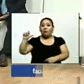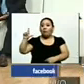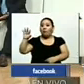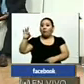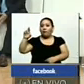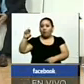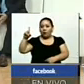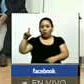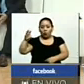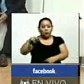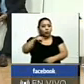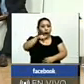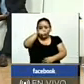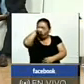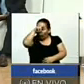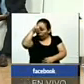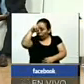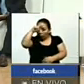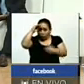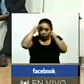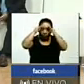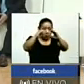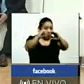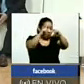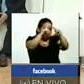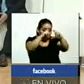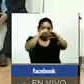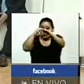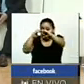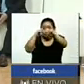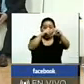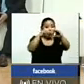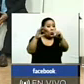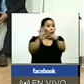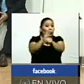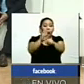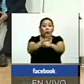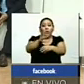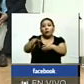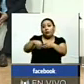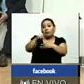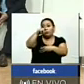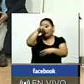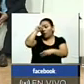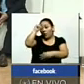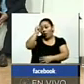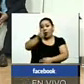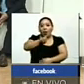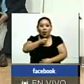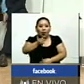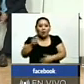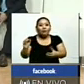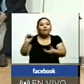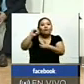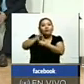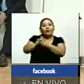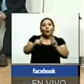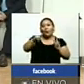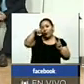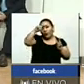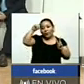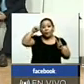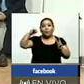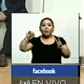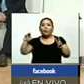muy dedicada a la labor de hacer las imágenes y todo lo que complementa el trabajo periodístico de Julio Guevara. Realmente creo yo